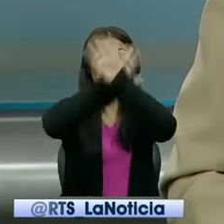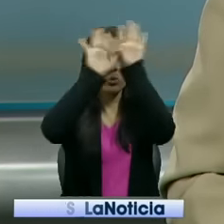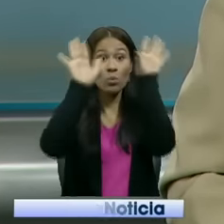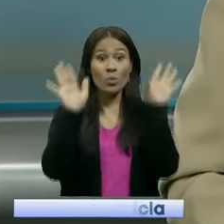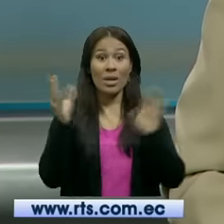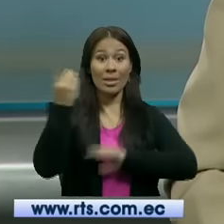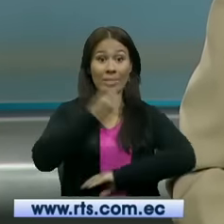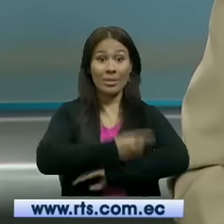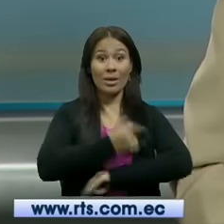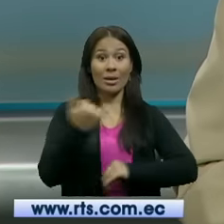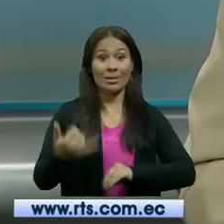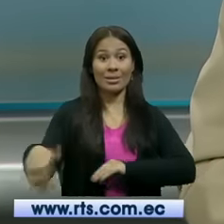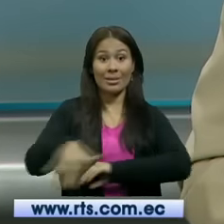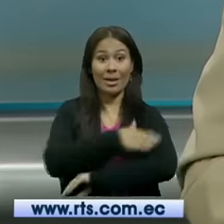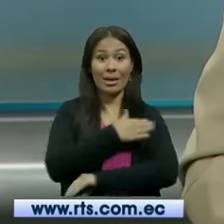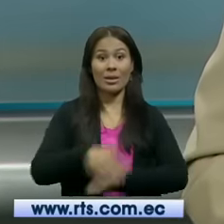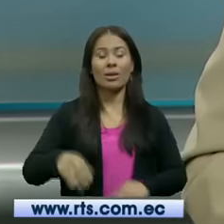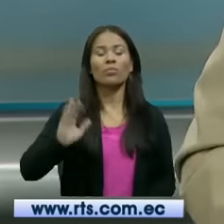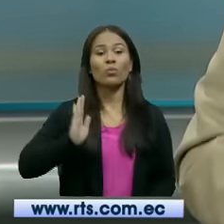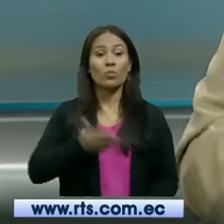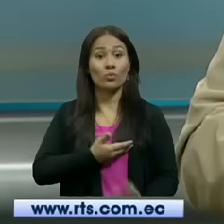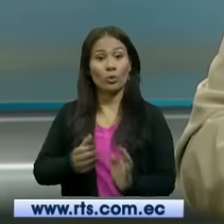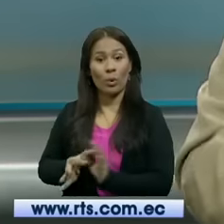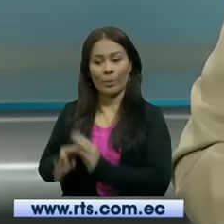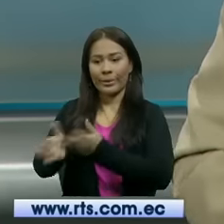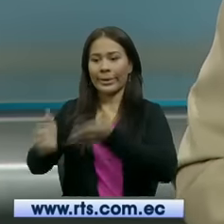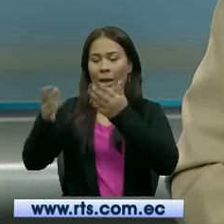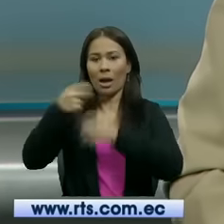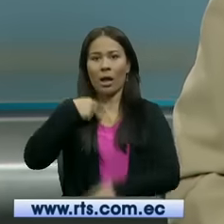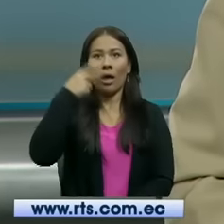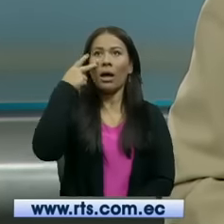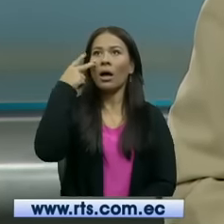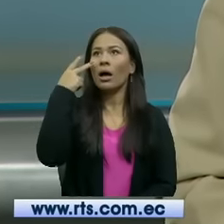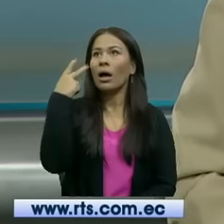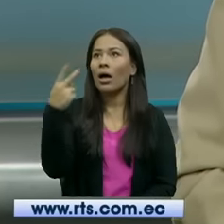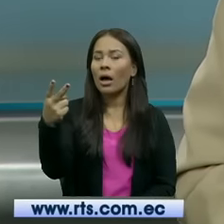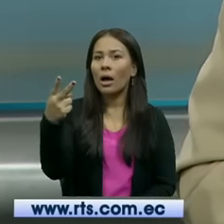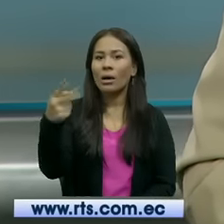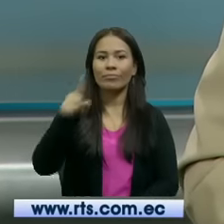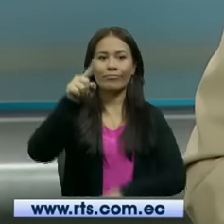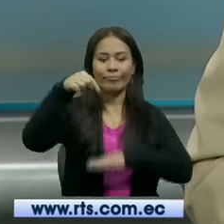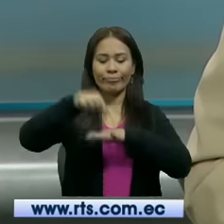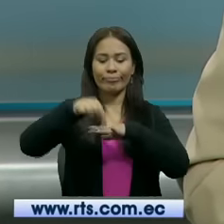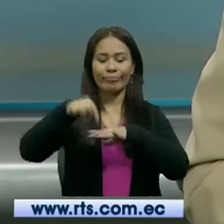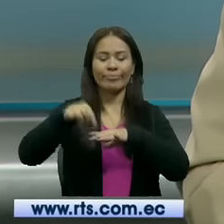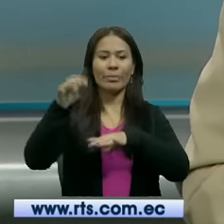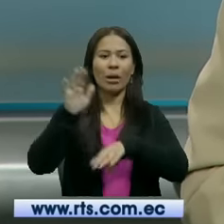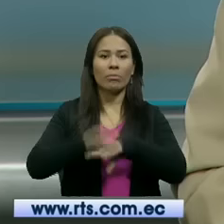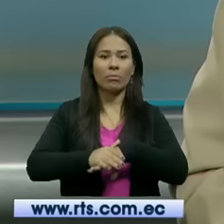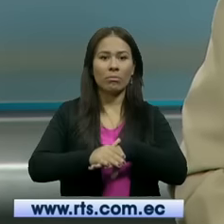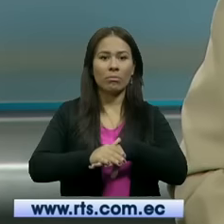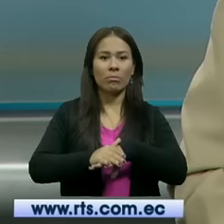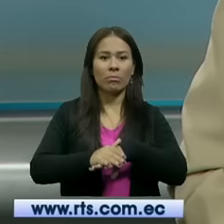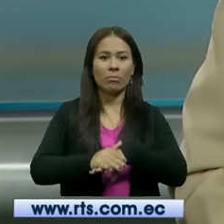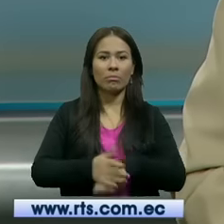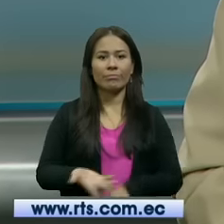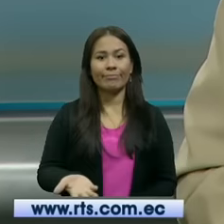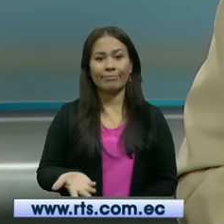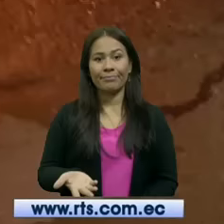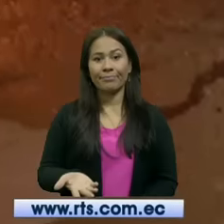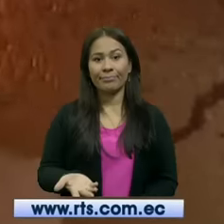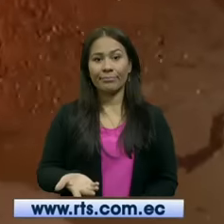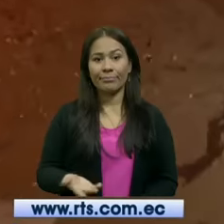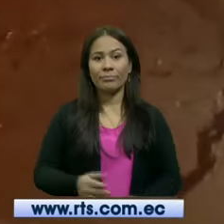las calles de Guayaquil, Jorge Salazar se encontró con varias novedades. Una de ellas, una alcantarilla colapsada. Veamos qué pasó.